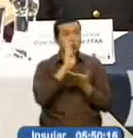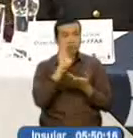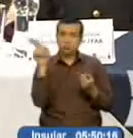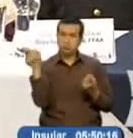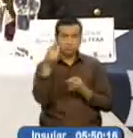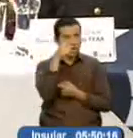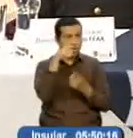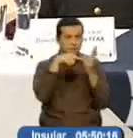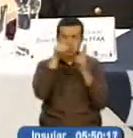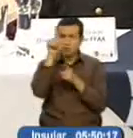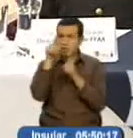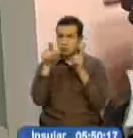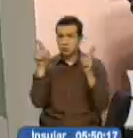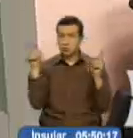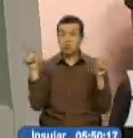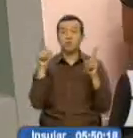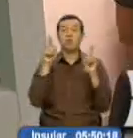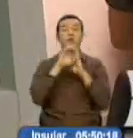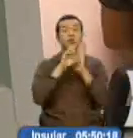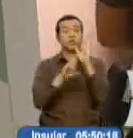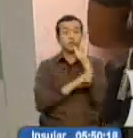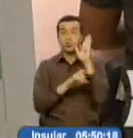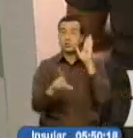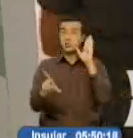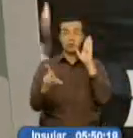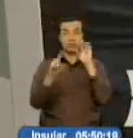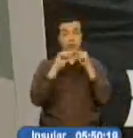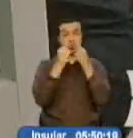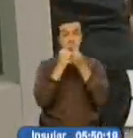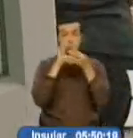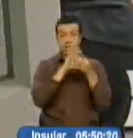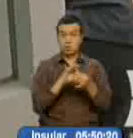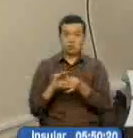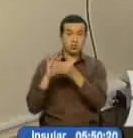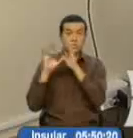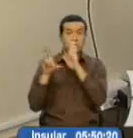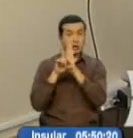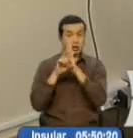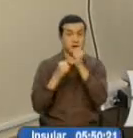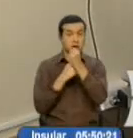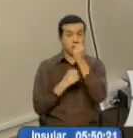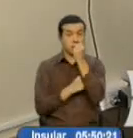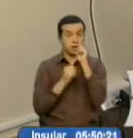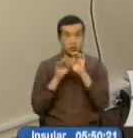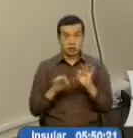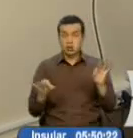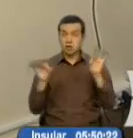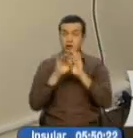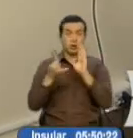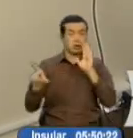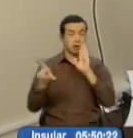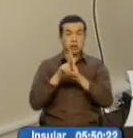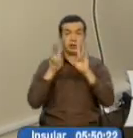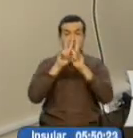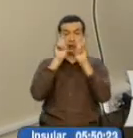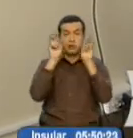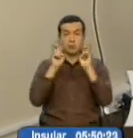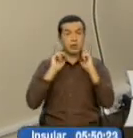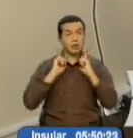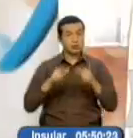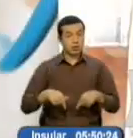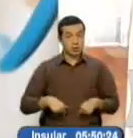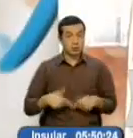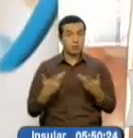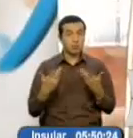señaló que más del mandato constitucional hay que blindar esta red con una base legal sólida y de ahí la importancia del Código Integral de Salud que se tramite en